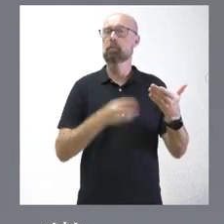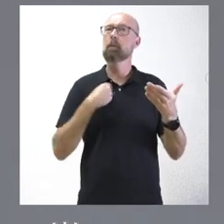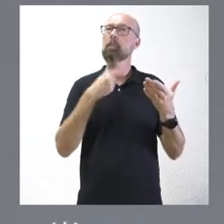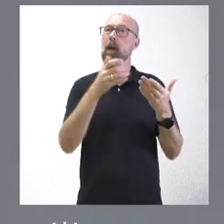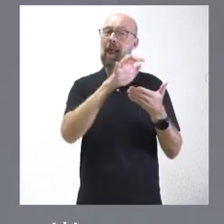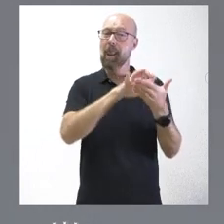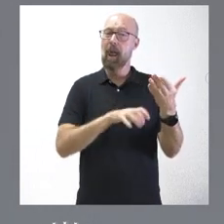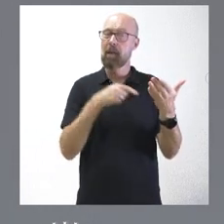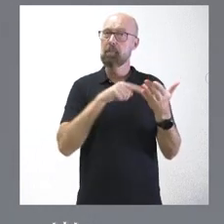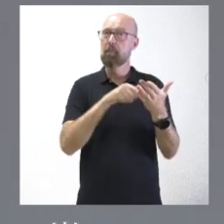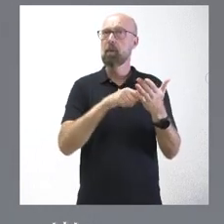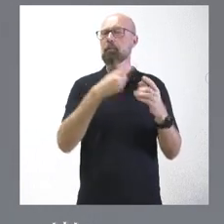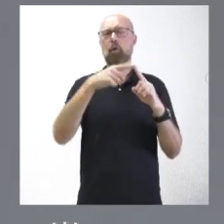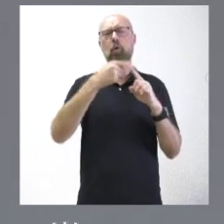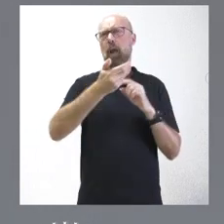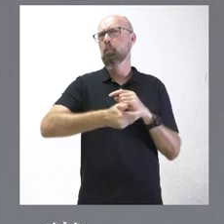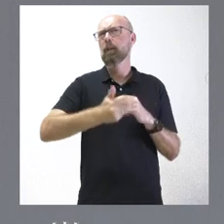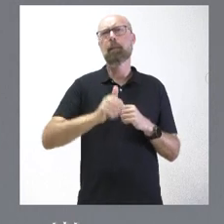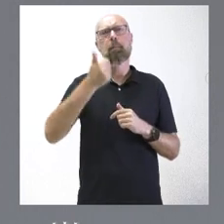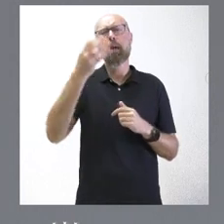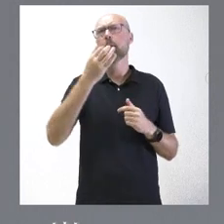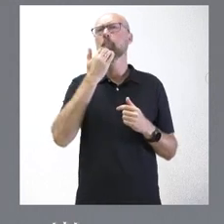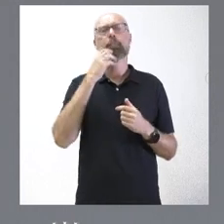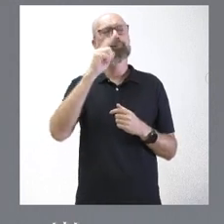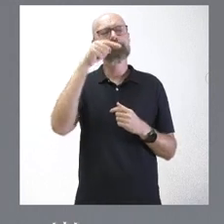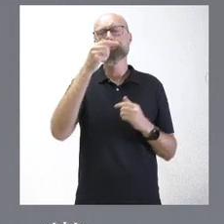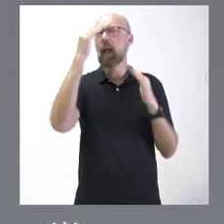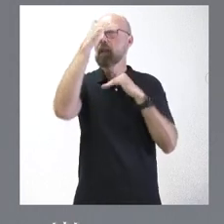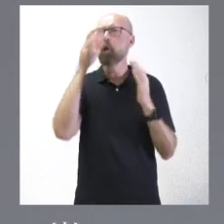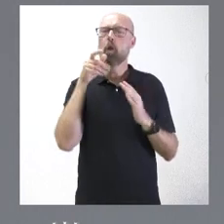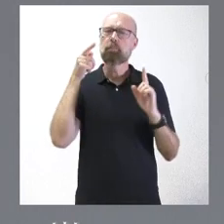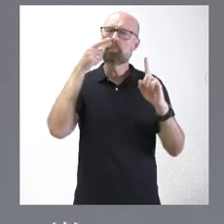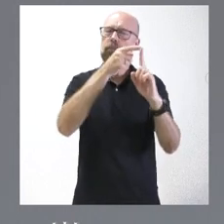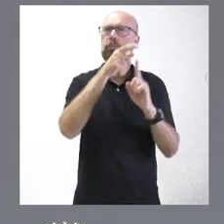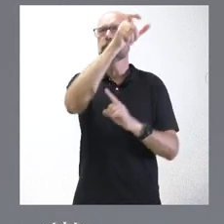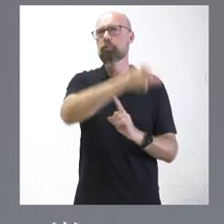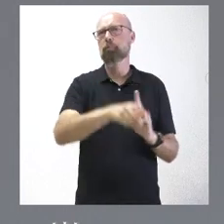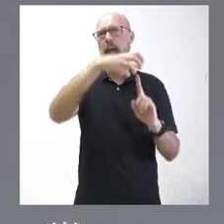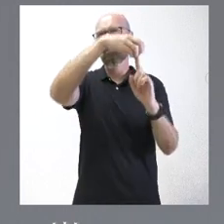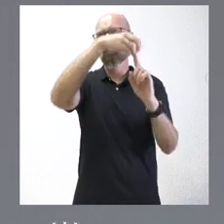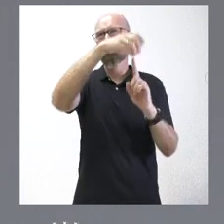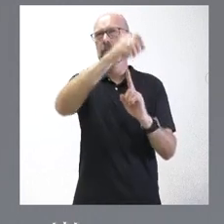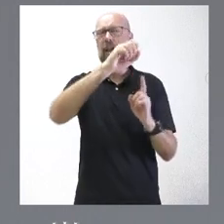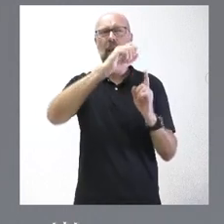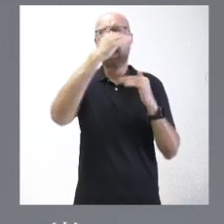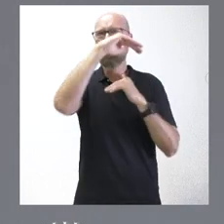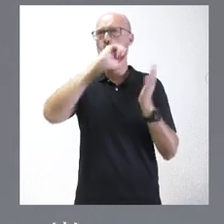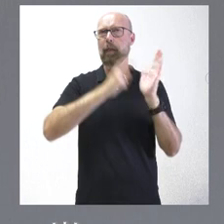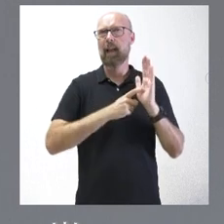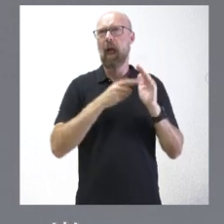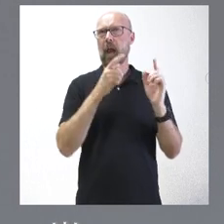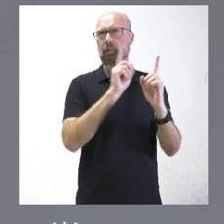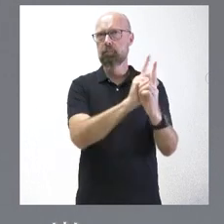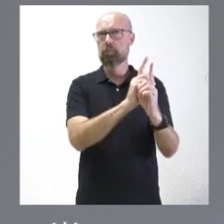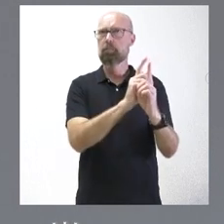es por supuesto la atención centrada en las personas a través de una atención integral a través de